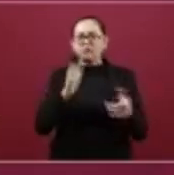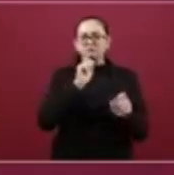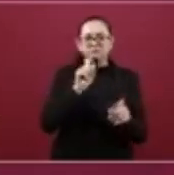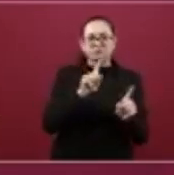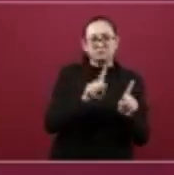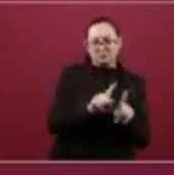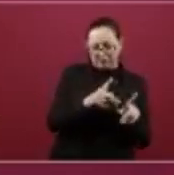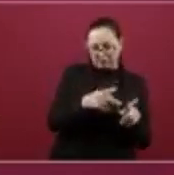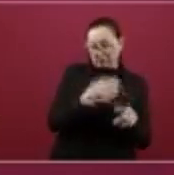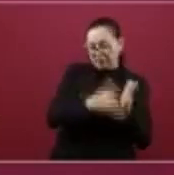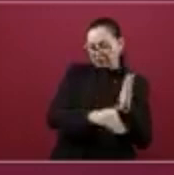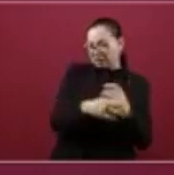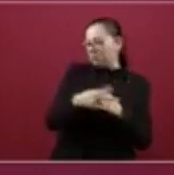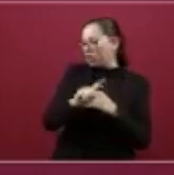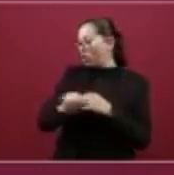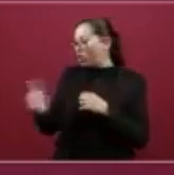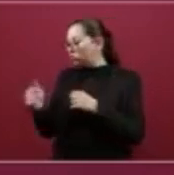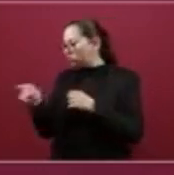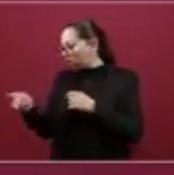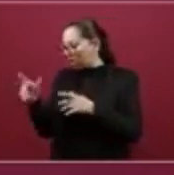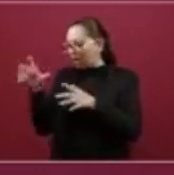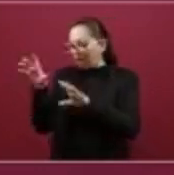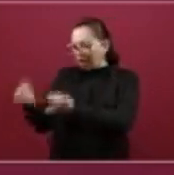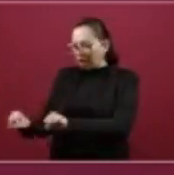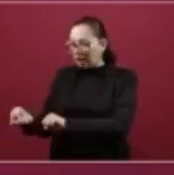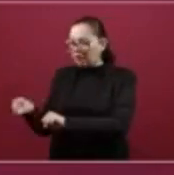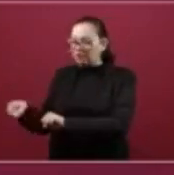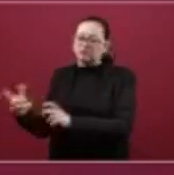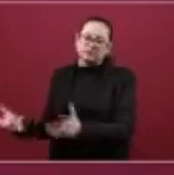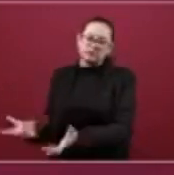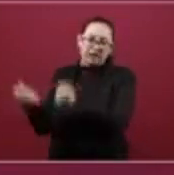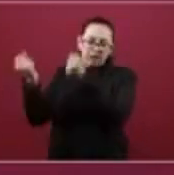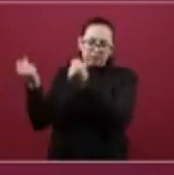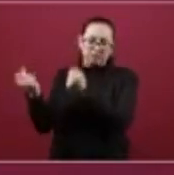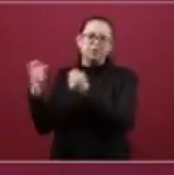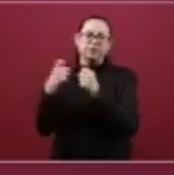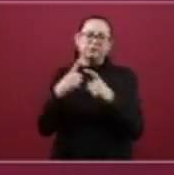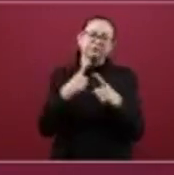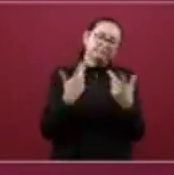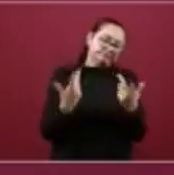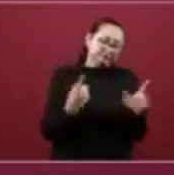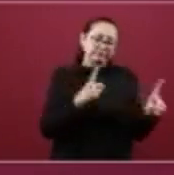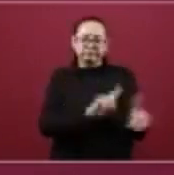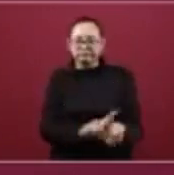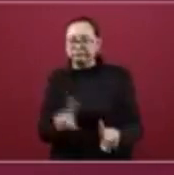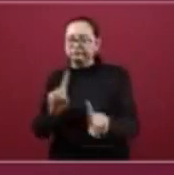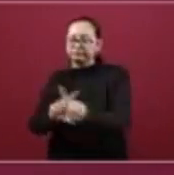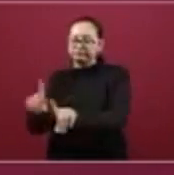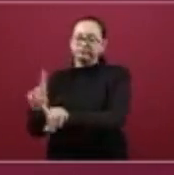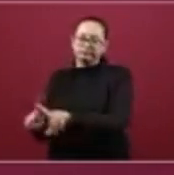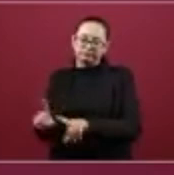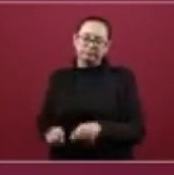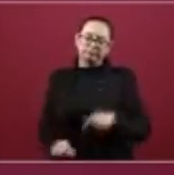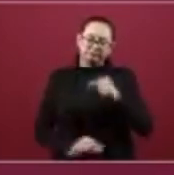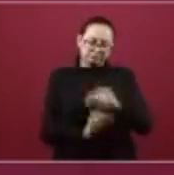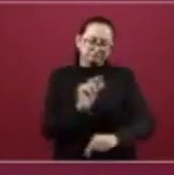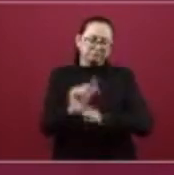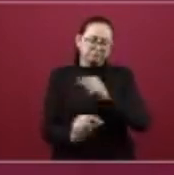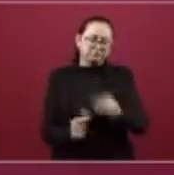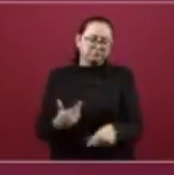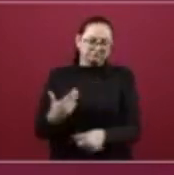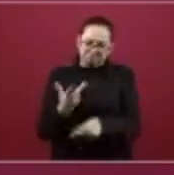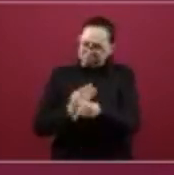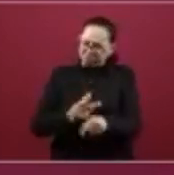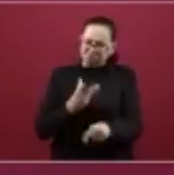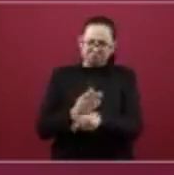otros y estamos trabajando en ese sentido. Y vamos a resolverlo.